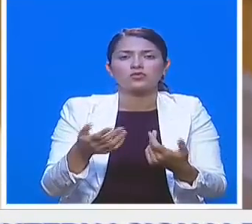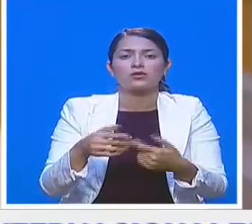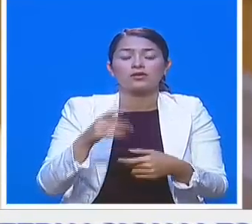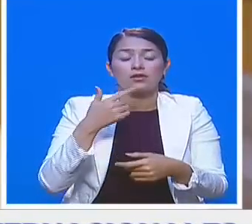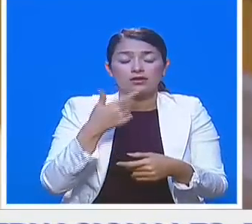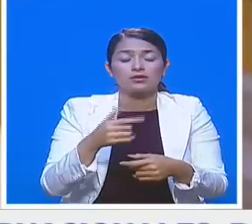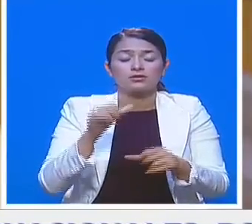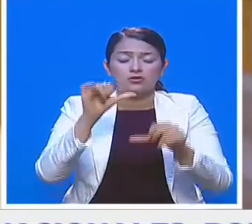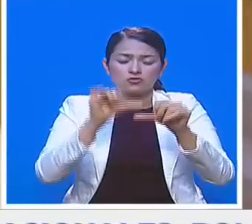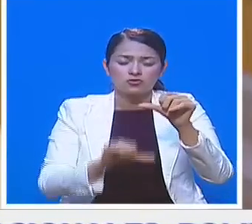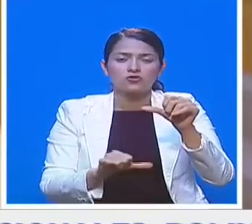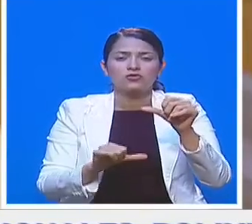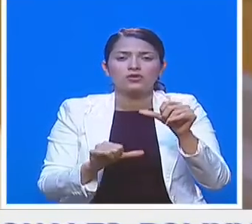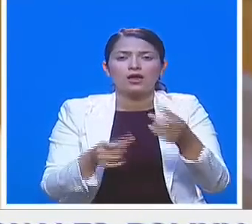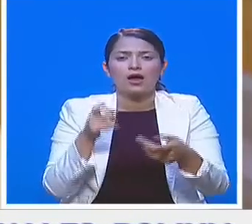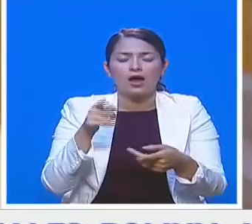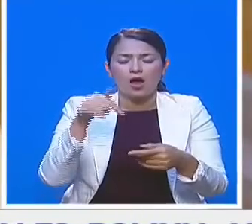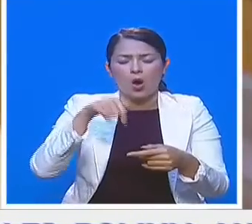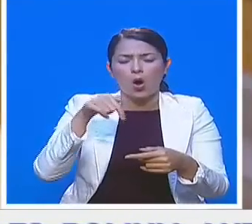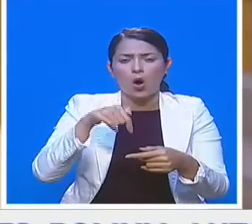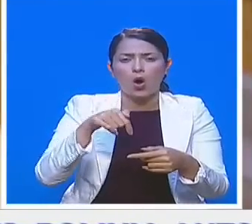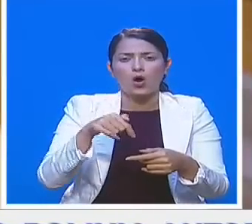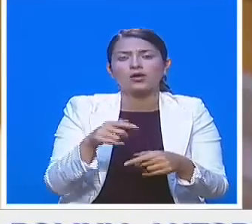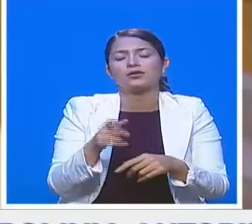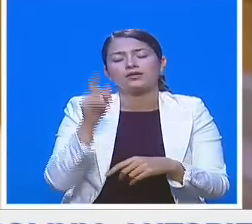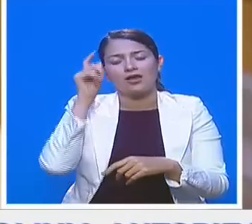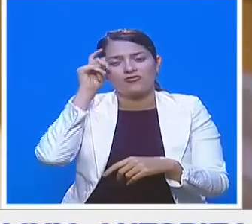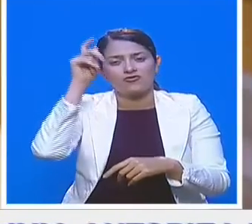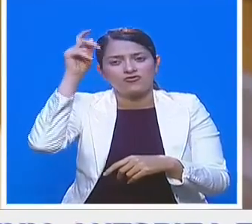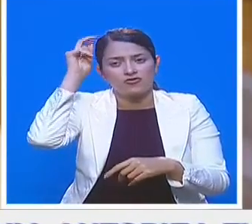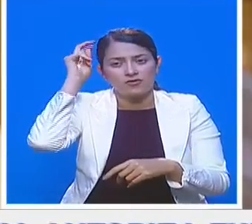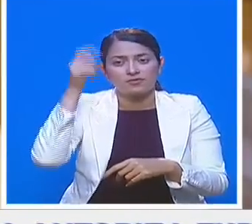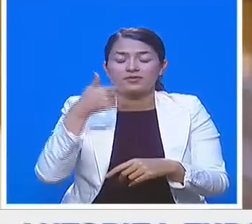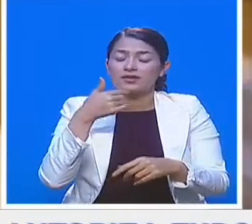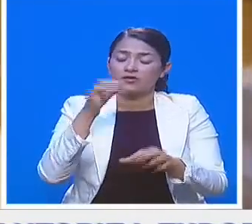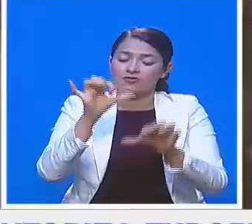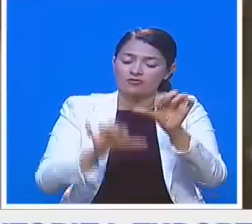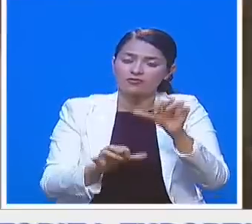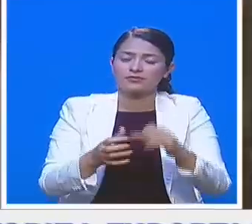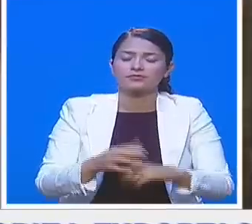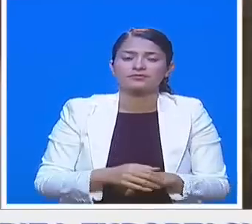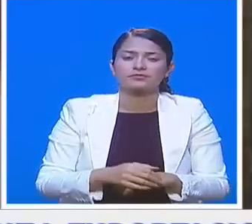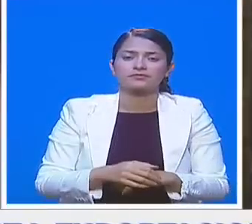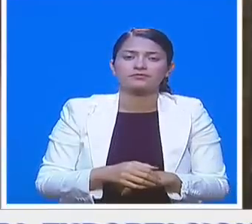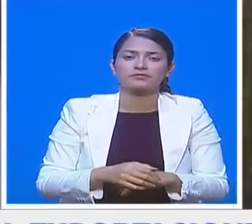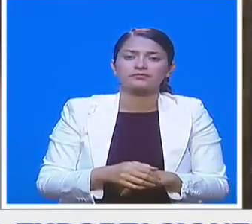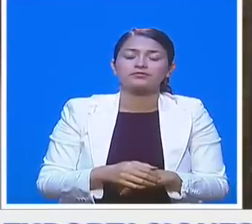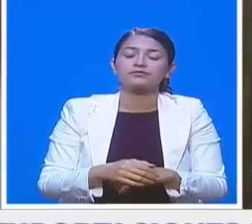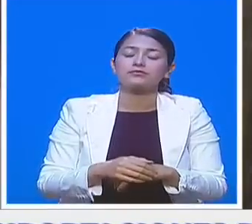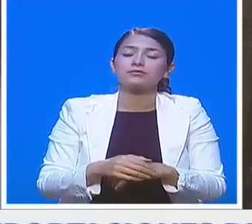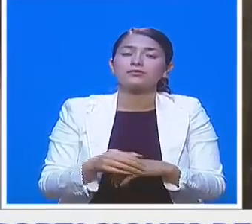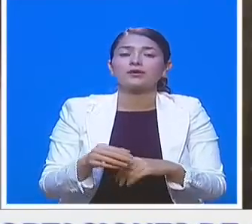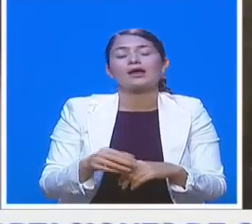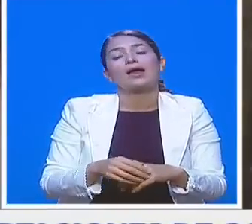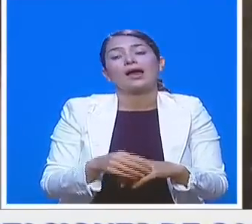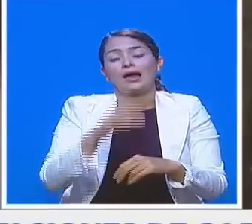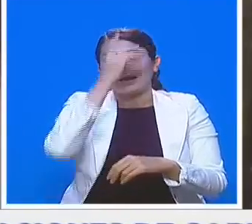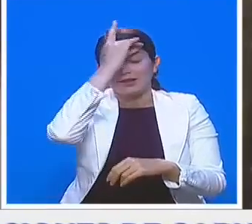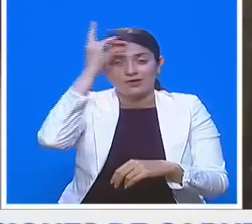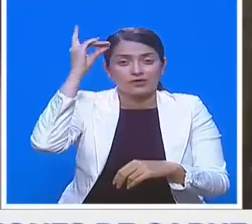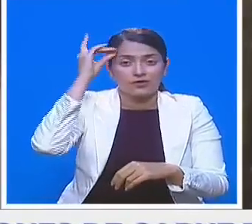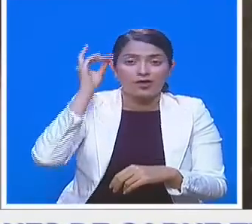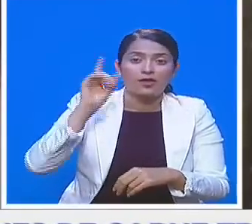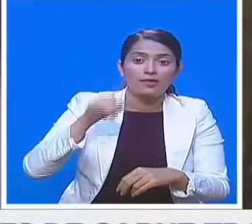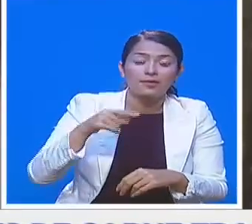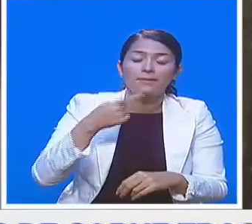dice este comunicado emitido el día de hoy por la Cancillería. Precisamente también sobre este tema, el ministro de Interior, Justicia y Paz, Diosdado Cabello,